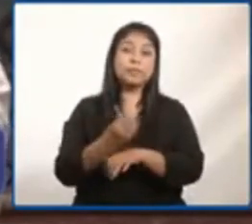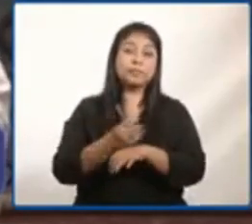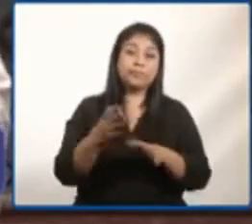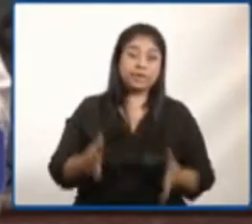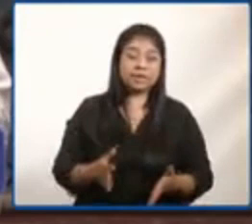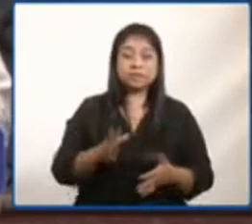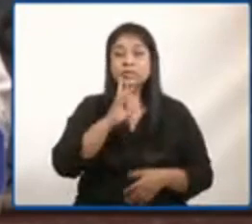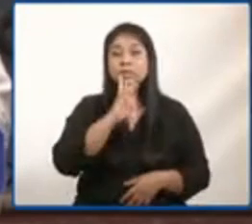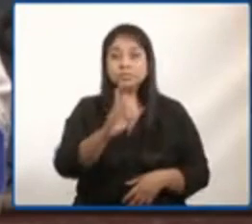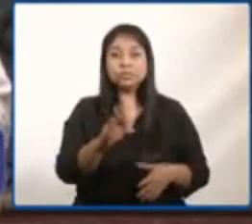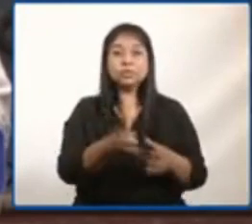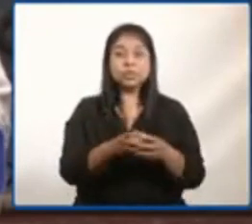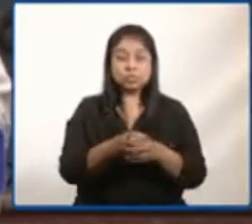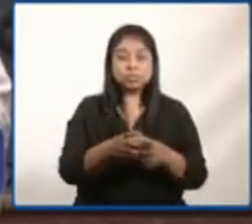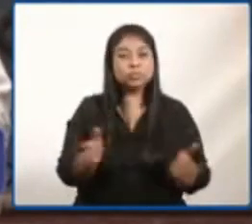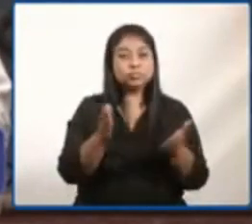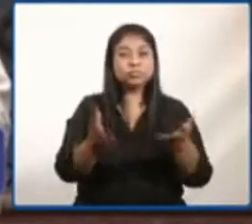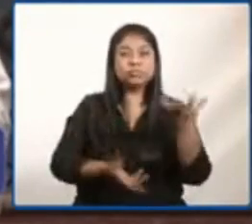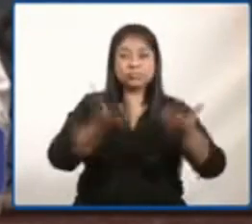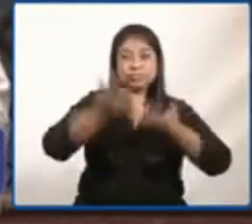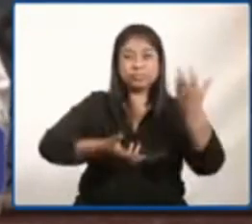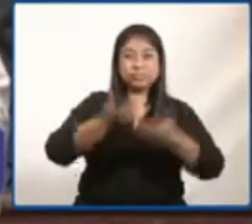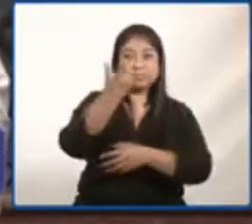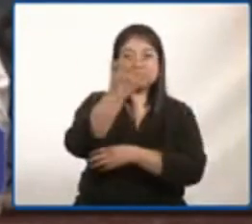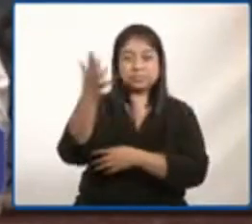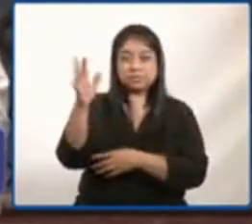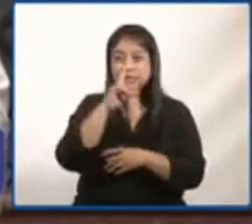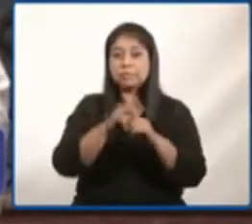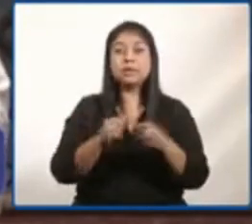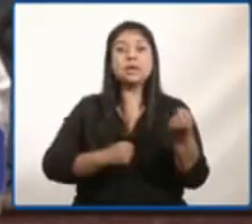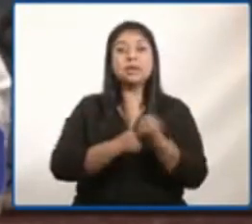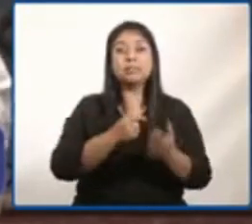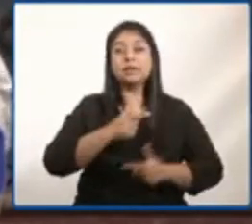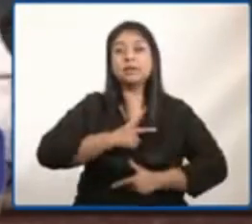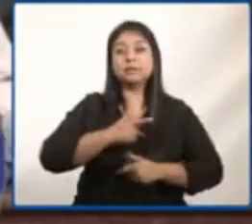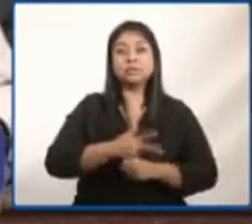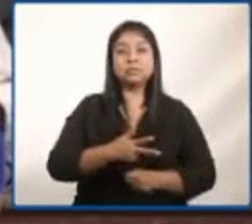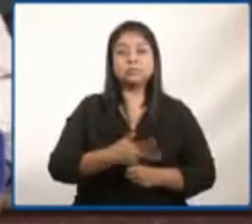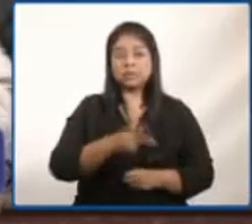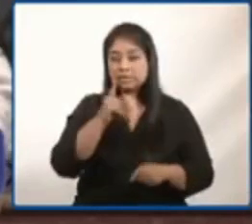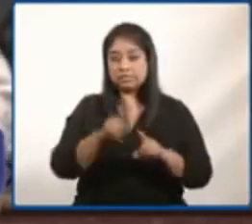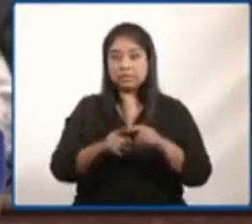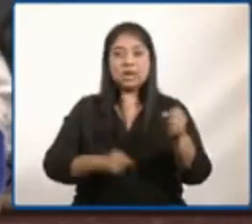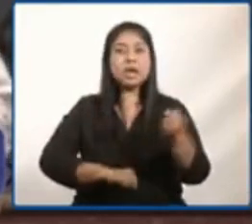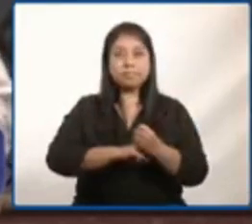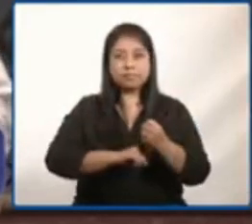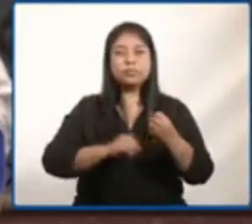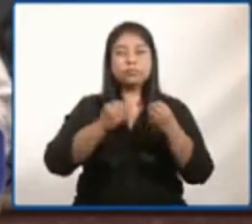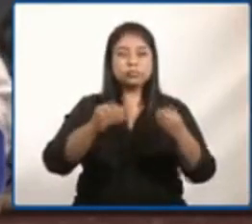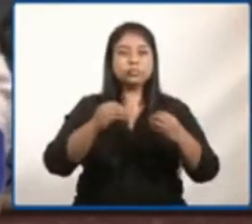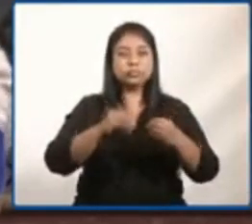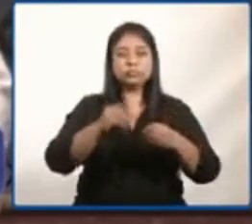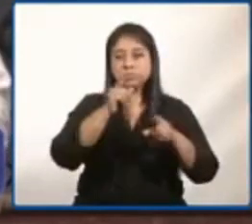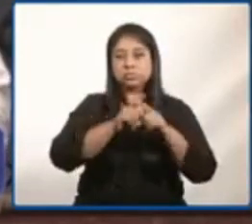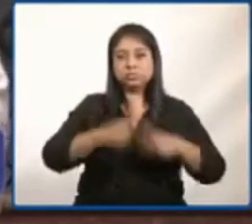de respuesta a incendios forestales de CONRED, también el apoyo del Ejército de Guatemala, que está colaborando tanto con elementos en el